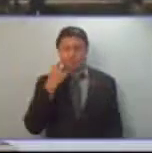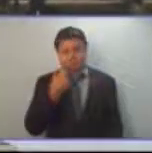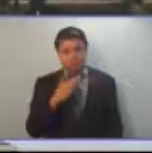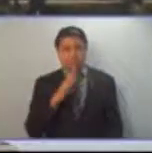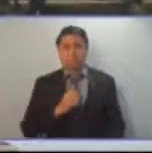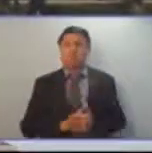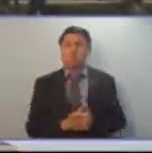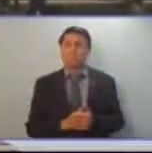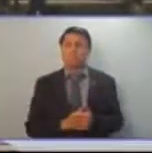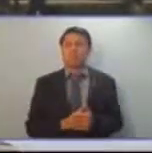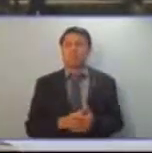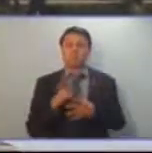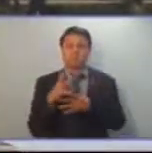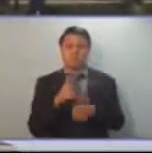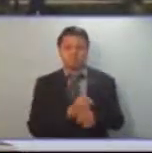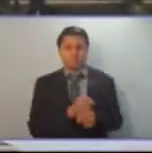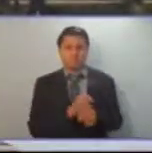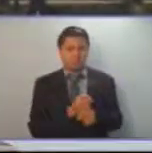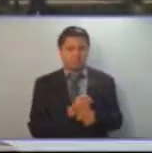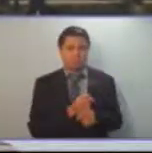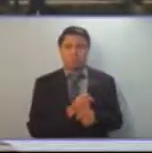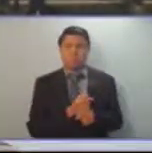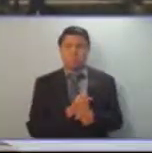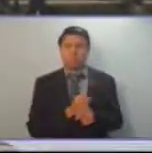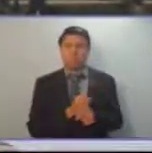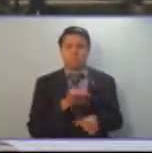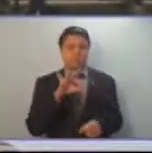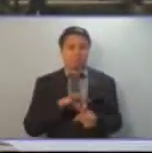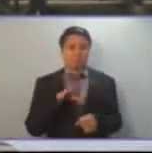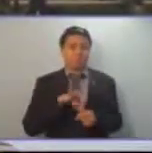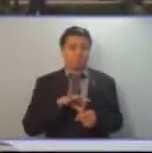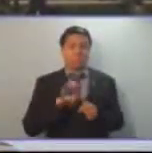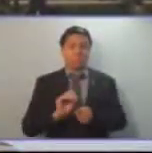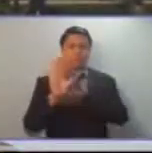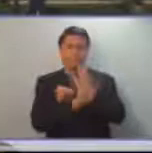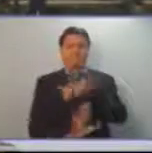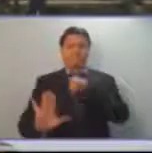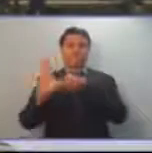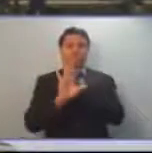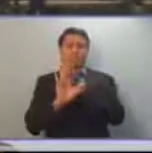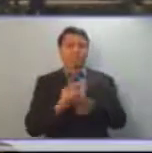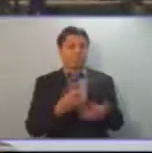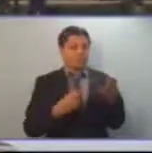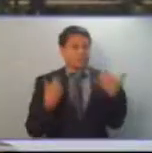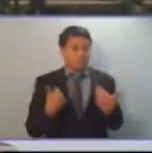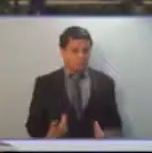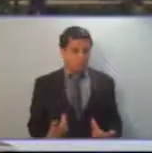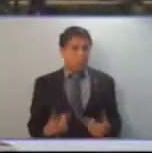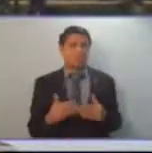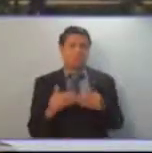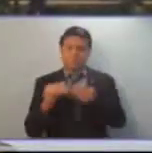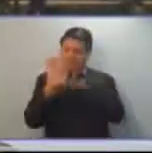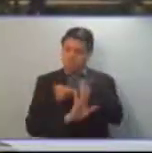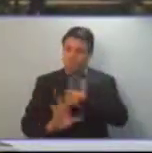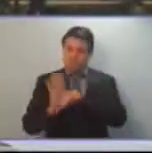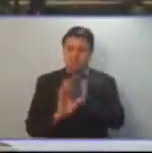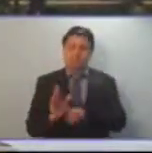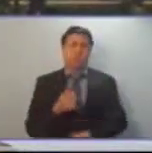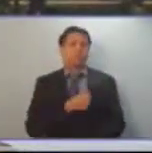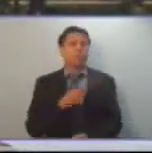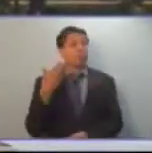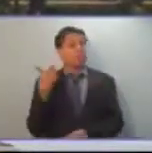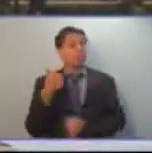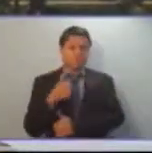decir que la garantía de la defensa del sufragio y de los derechos humanos estaba en manos de la Fuerza Armada.